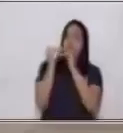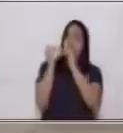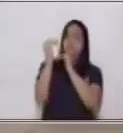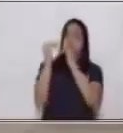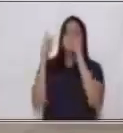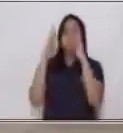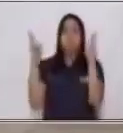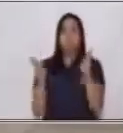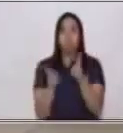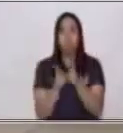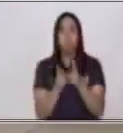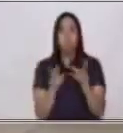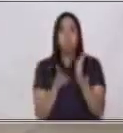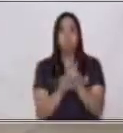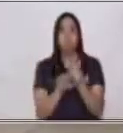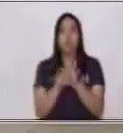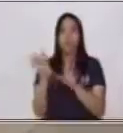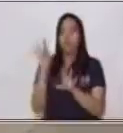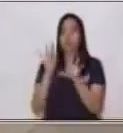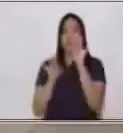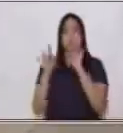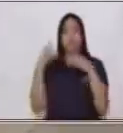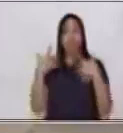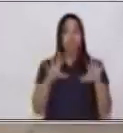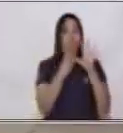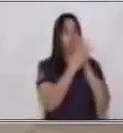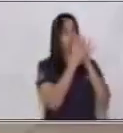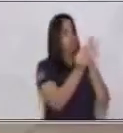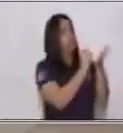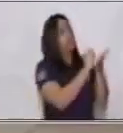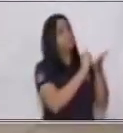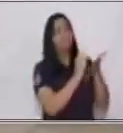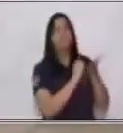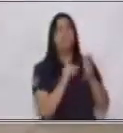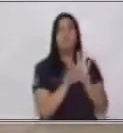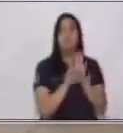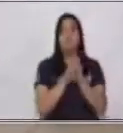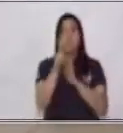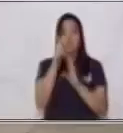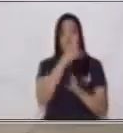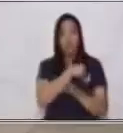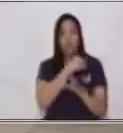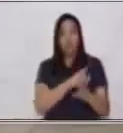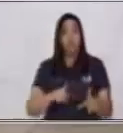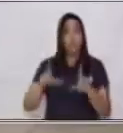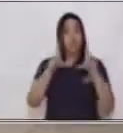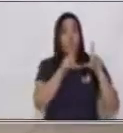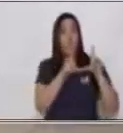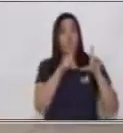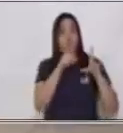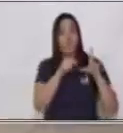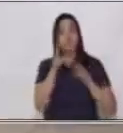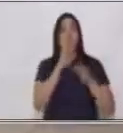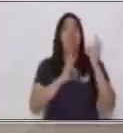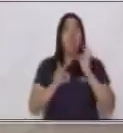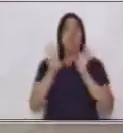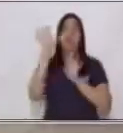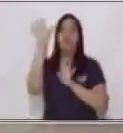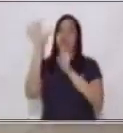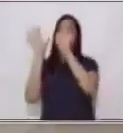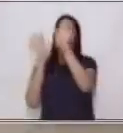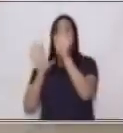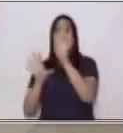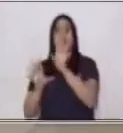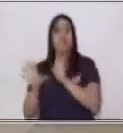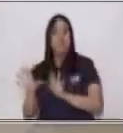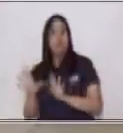estas técnicas. Si quieres tomar apuntes y colocarlas en una ficha, si quieres hacer un esquema, un listado de ideas, serían